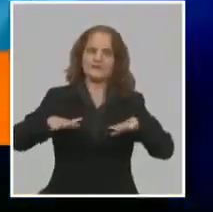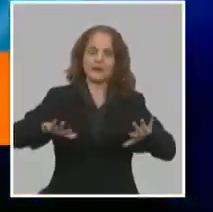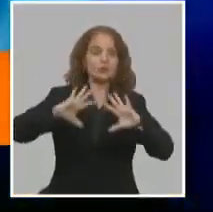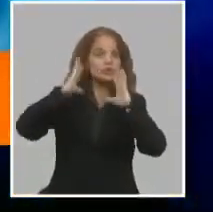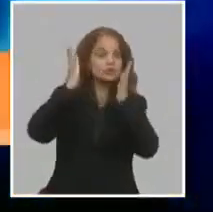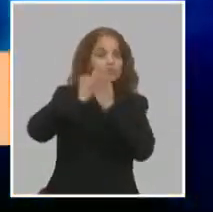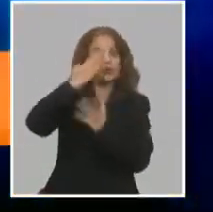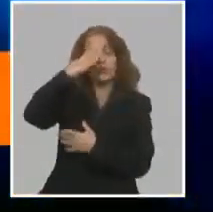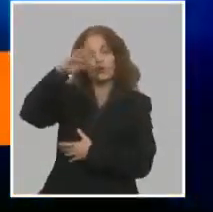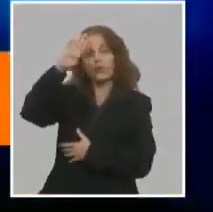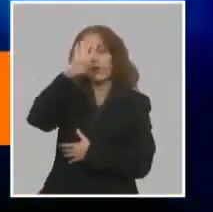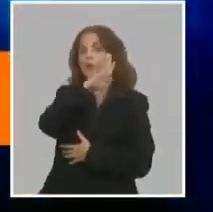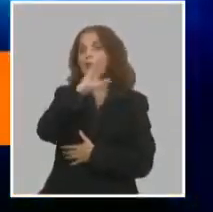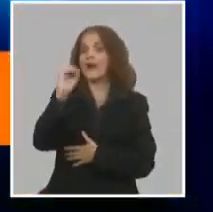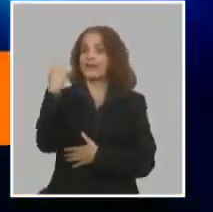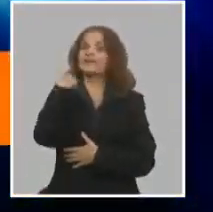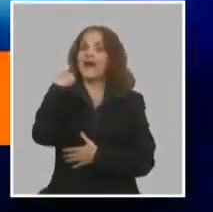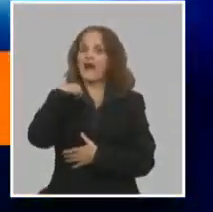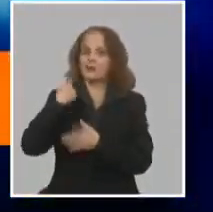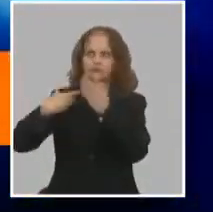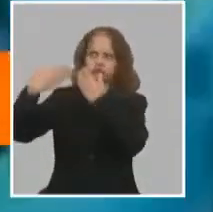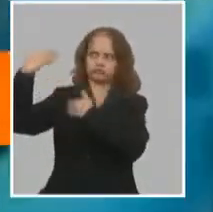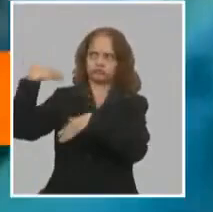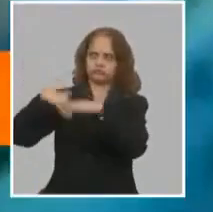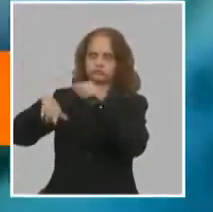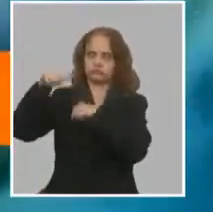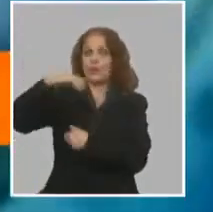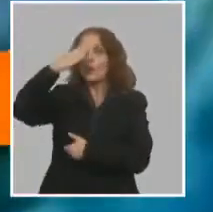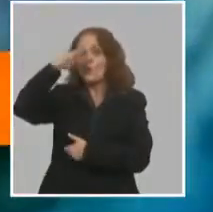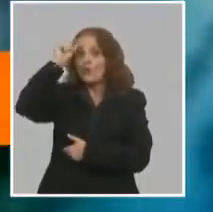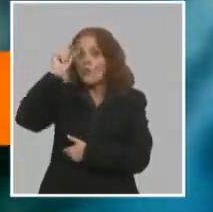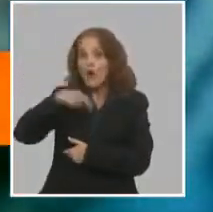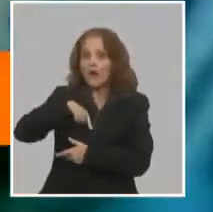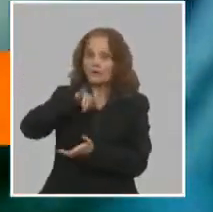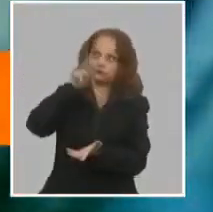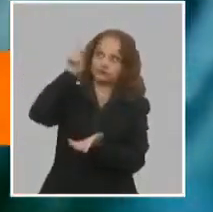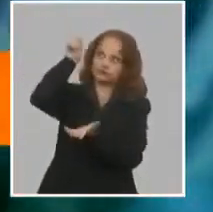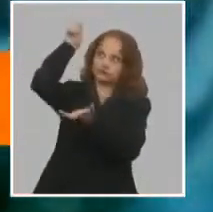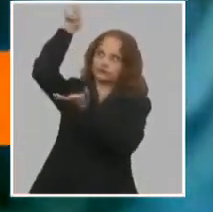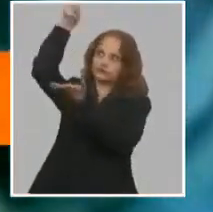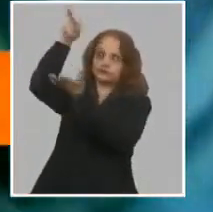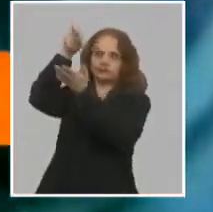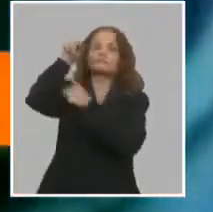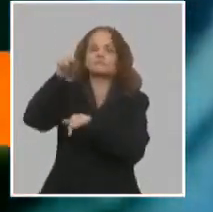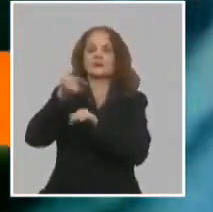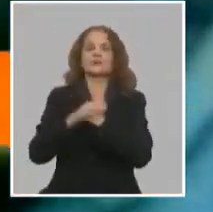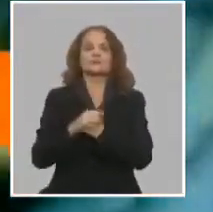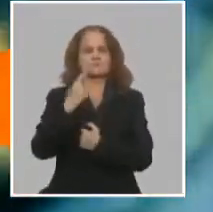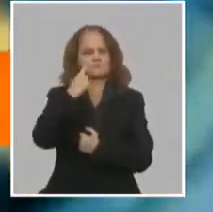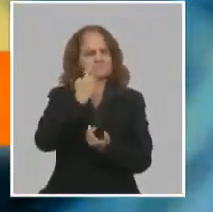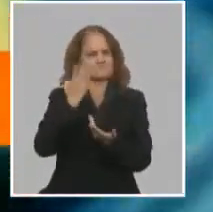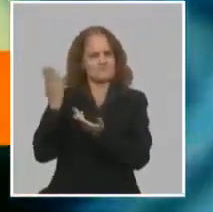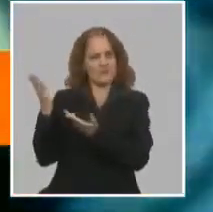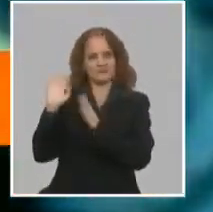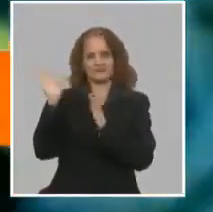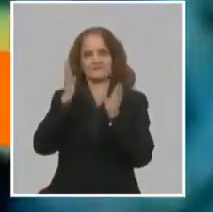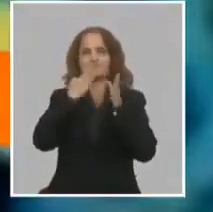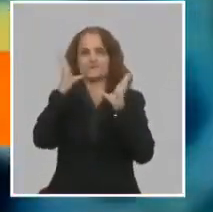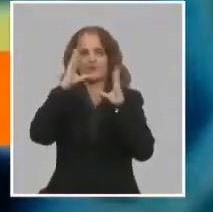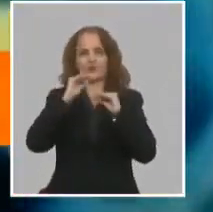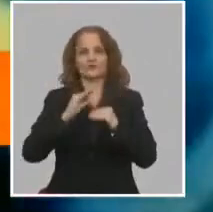los 40 años de aquella hazaña de la llegada de un cubano al cosmos. Con estas imágenes nos despedimos. Muy buenas